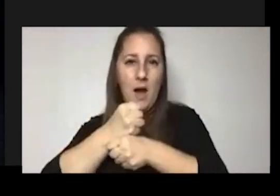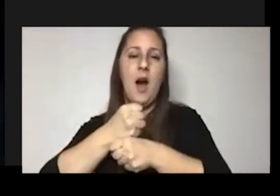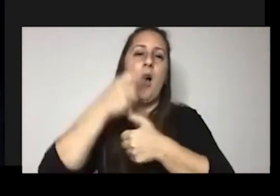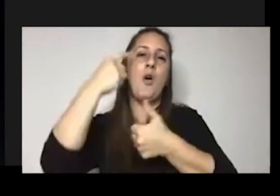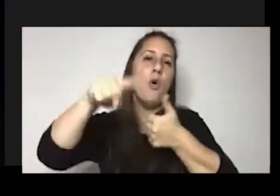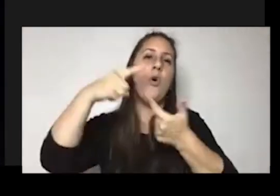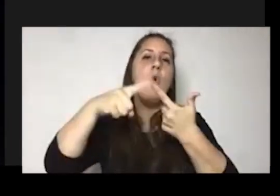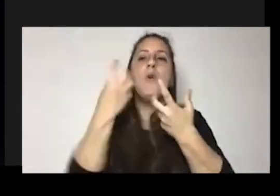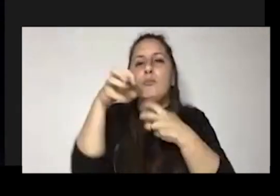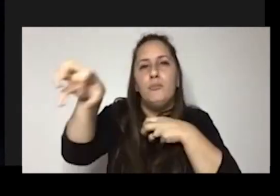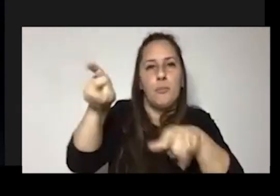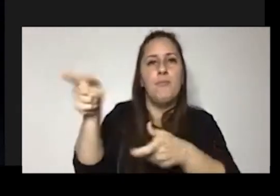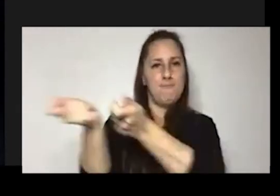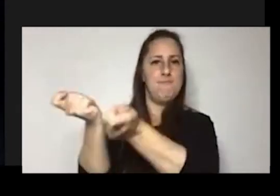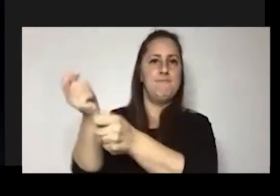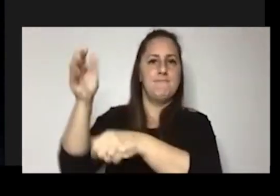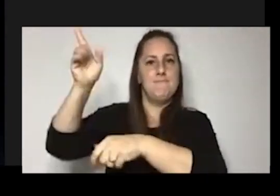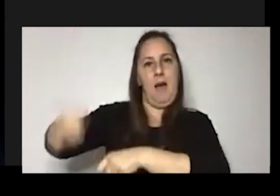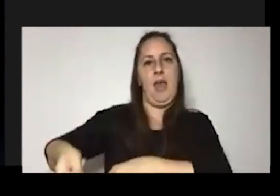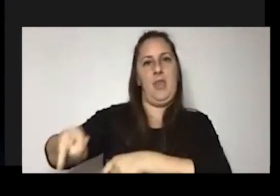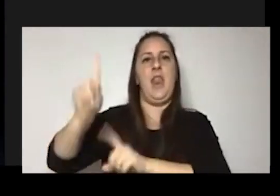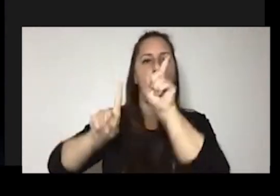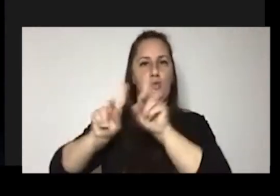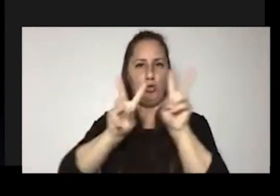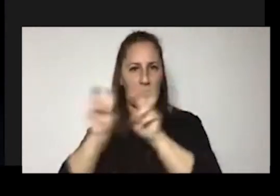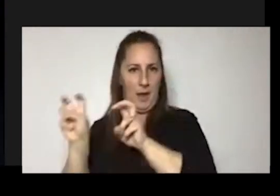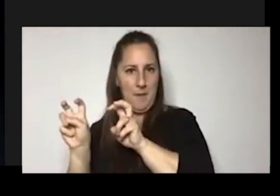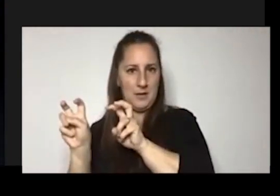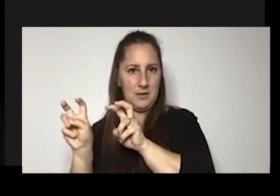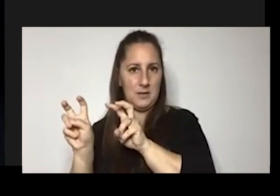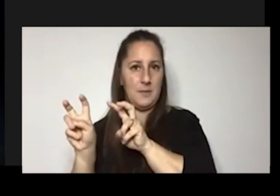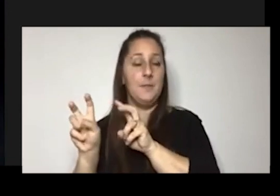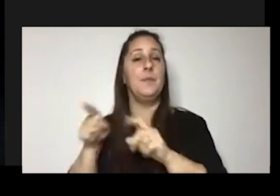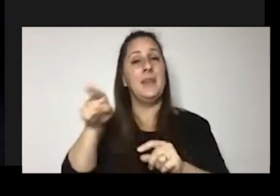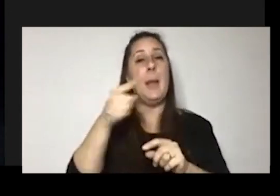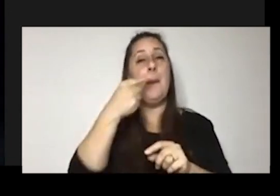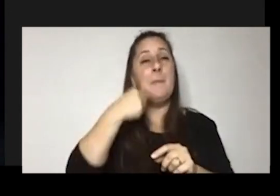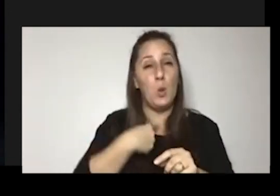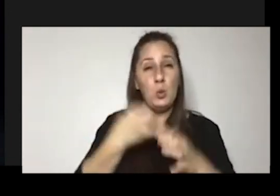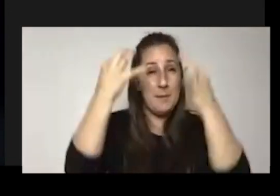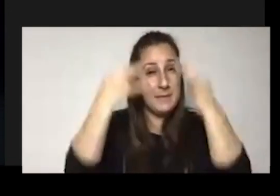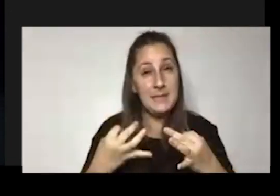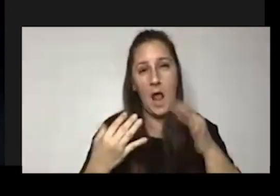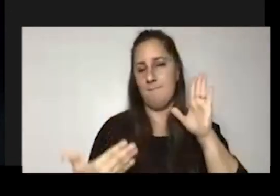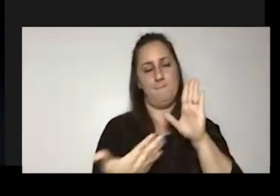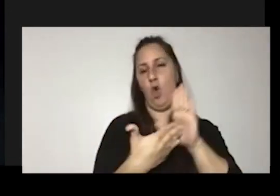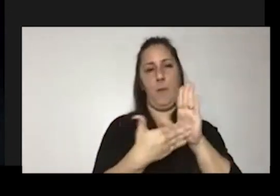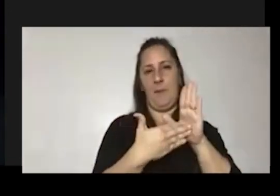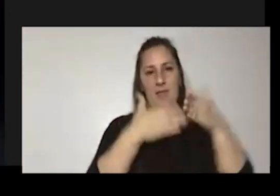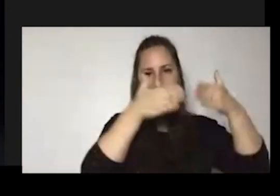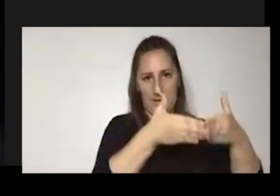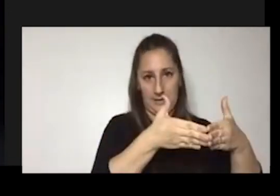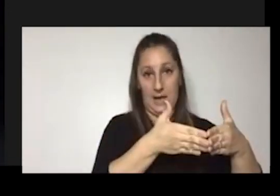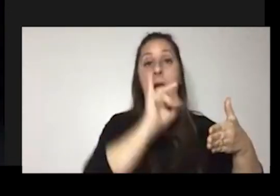jurisdicción en determinadas temáticas. Digo, lo que tiene que ver con esta pregunta puntual no depende de la agencia. Sí, desde la agencia se está trabajando